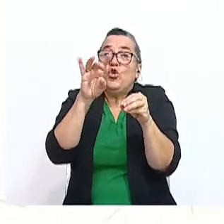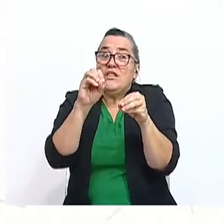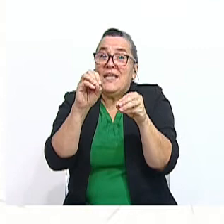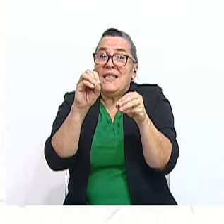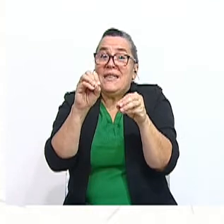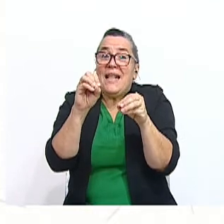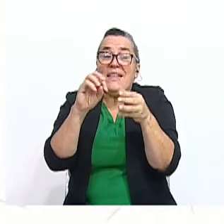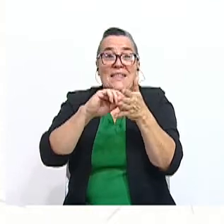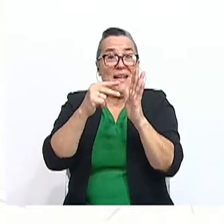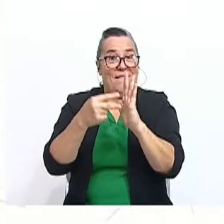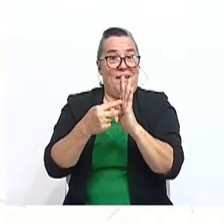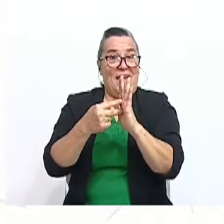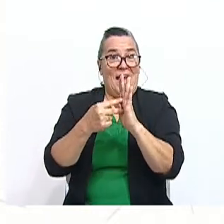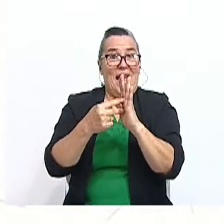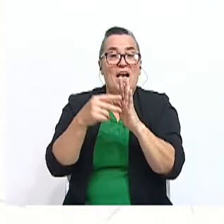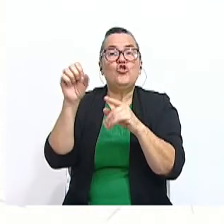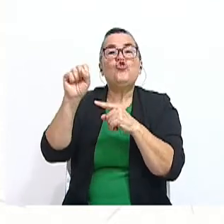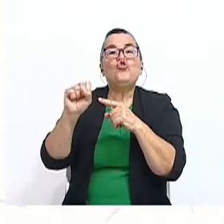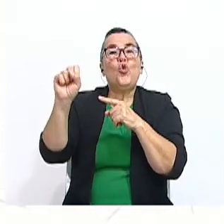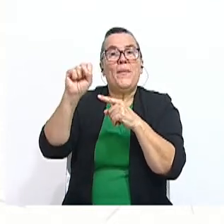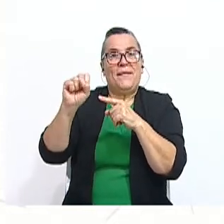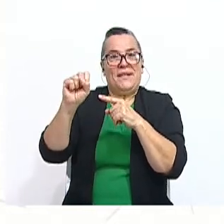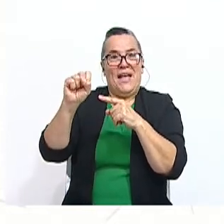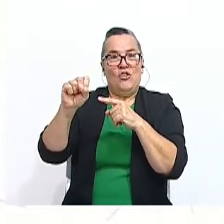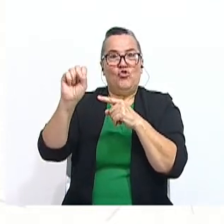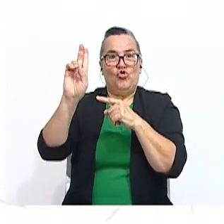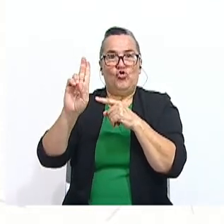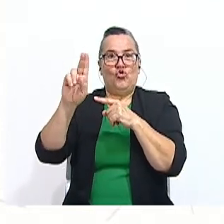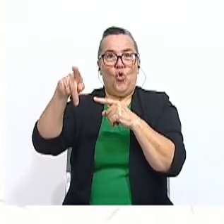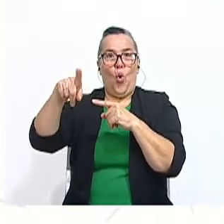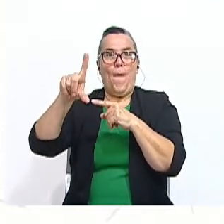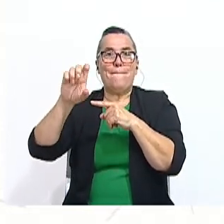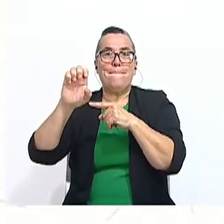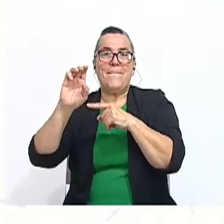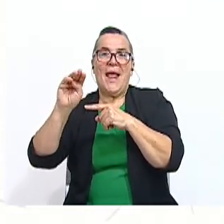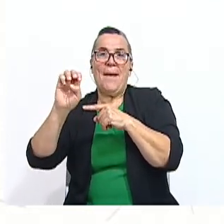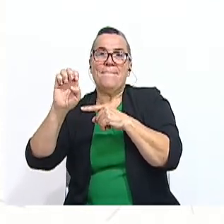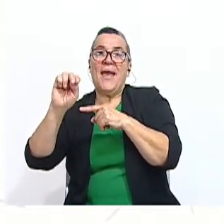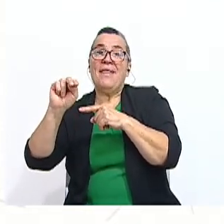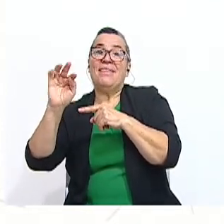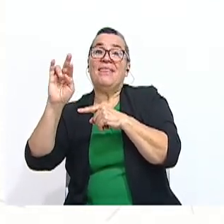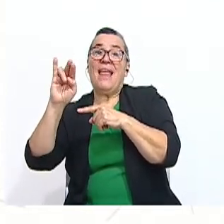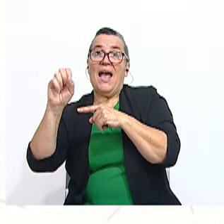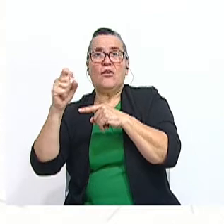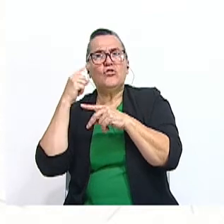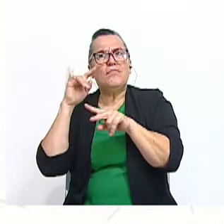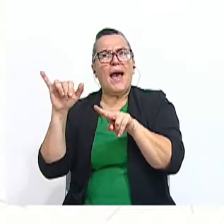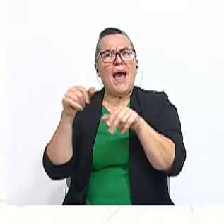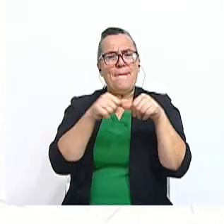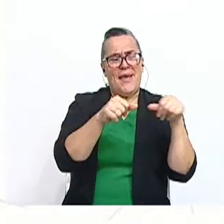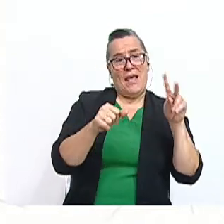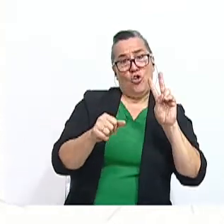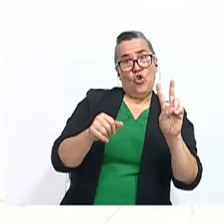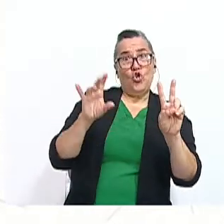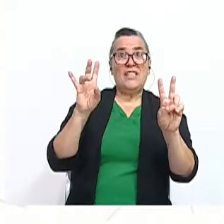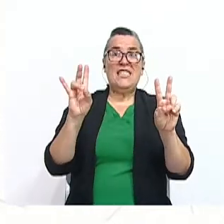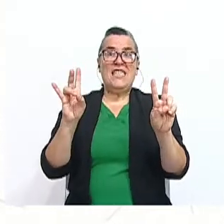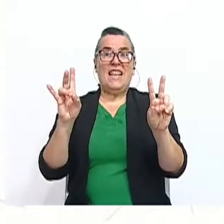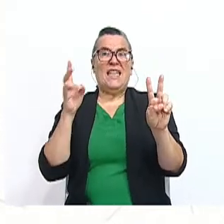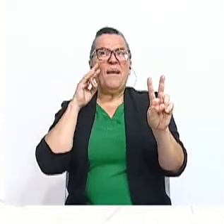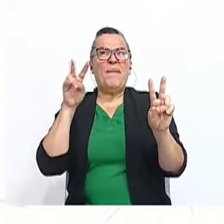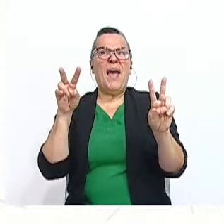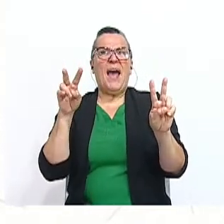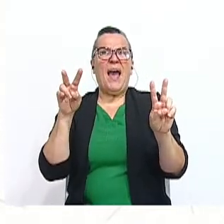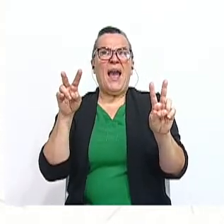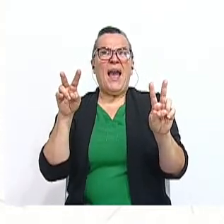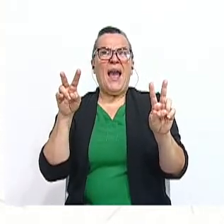asegurar que los ángulos son suplementarios. Pasará lo mismo con lo que es la medida del ángulo 2 y la medida del ángulo 7. ¿Venlo